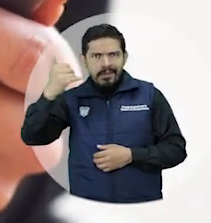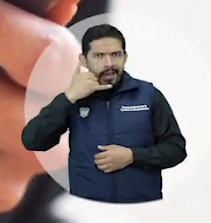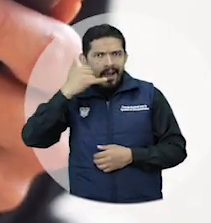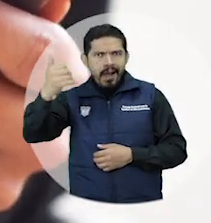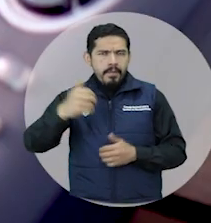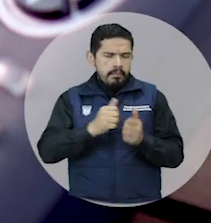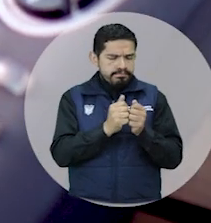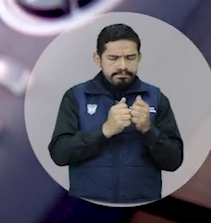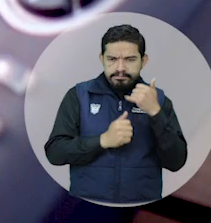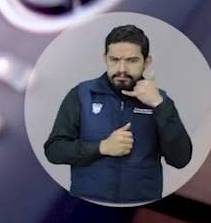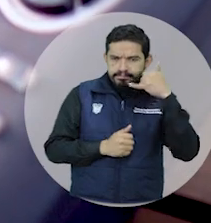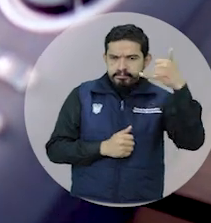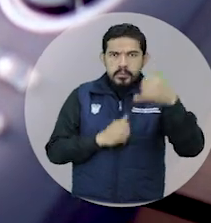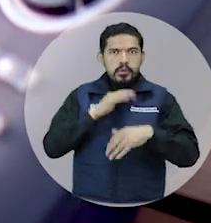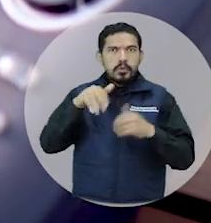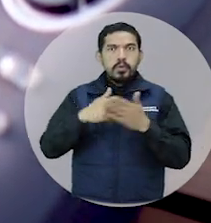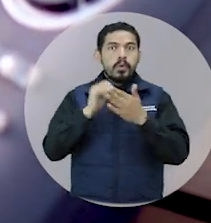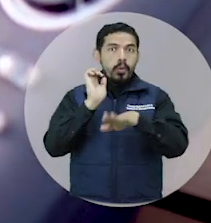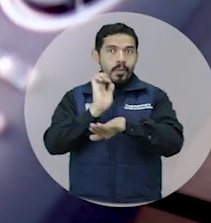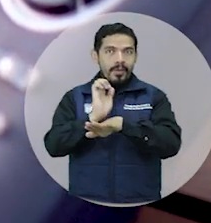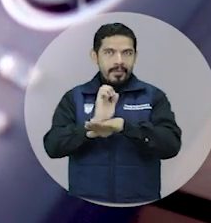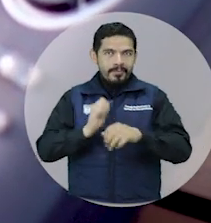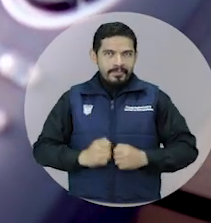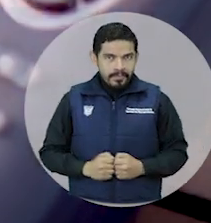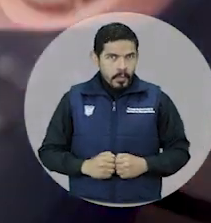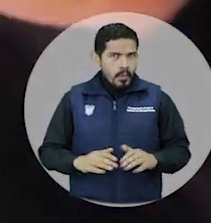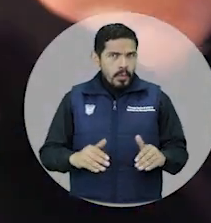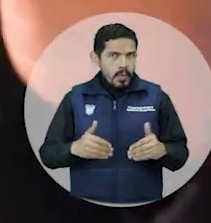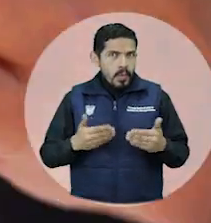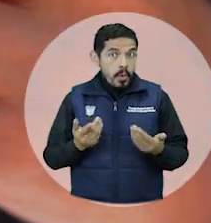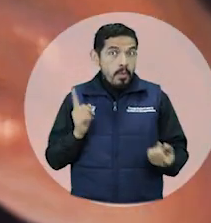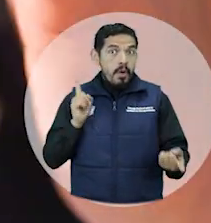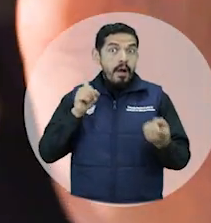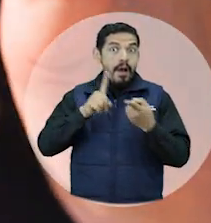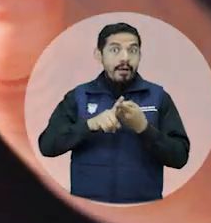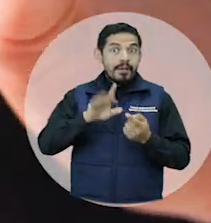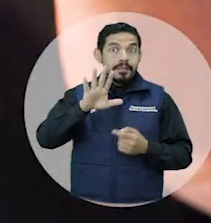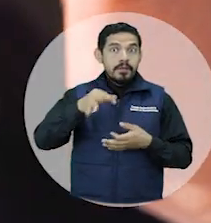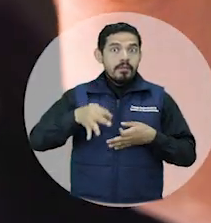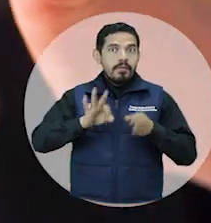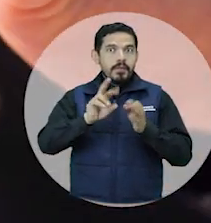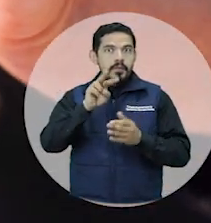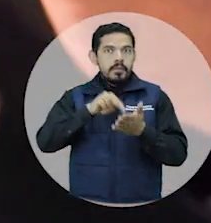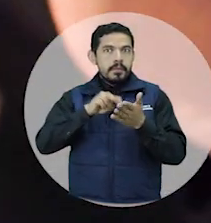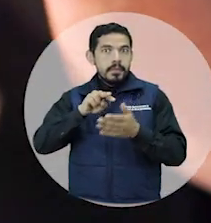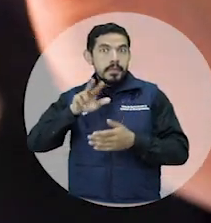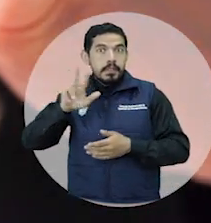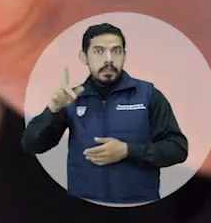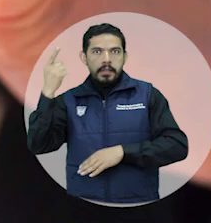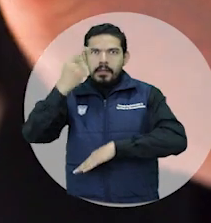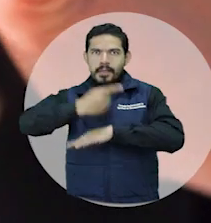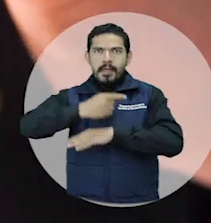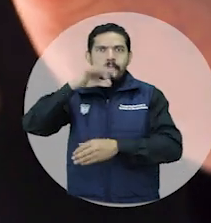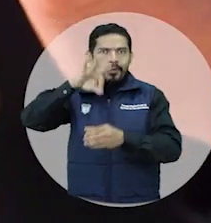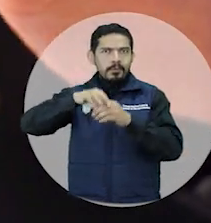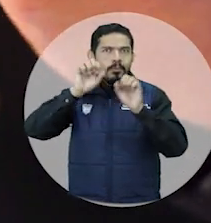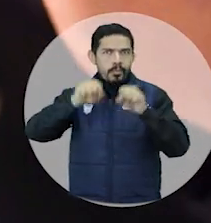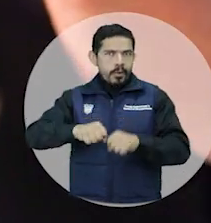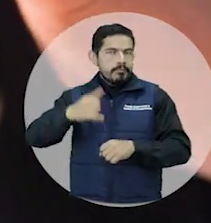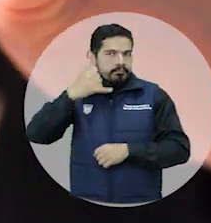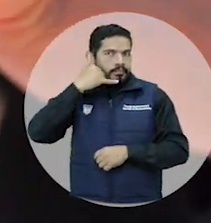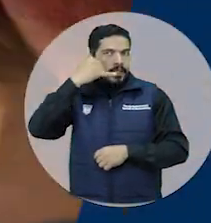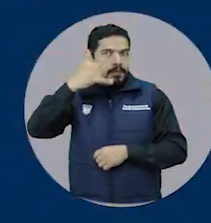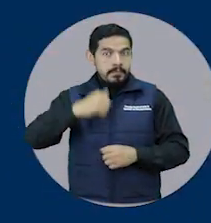desde cualquier teléfono fijo o celular a escala nacional. Lo podrás hacer hasta el 5 de febrero de 2023, día de